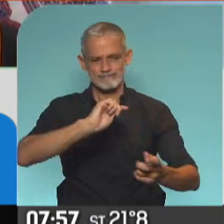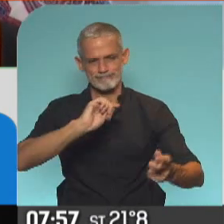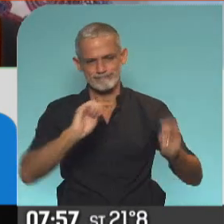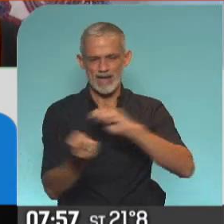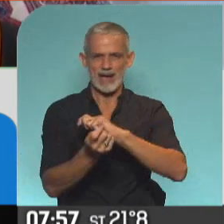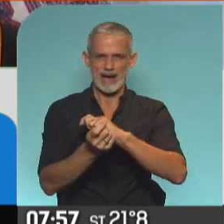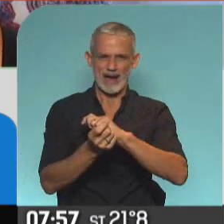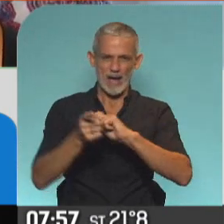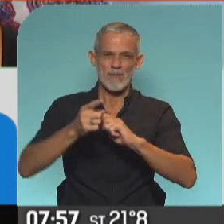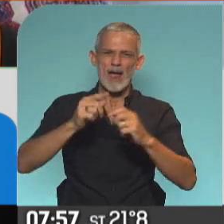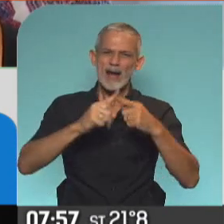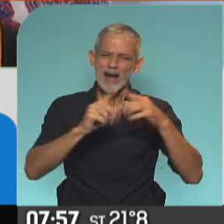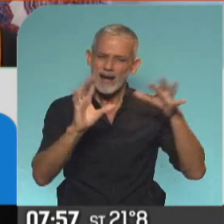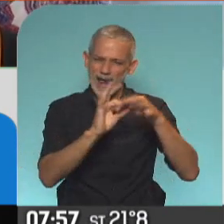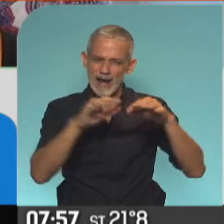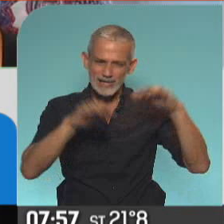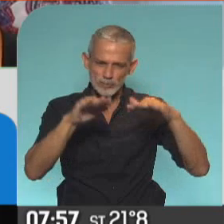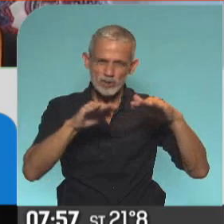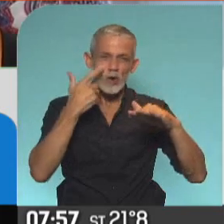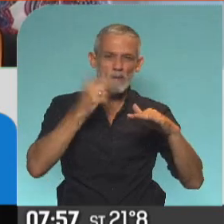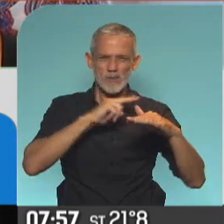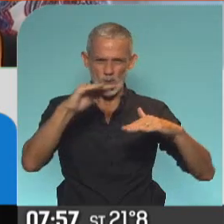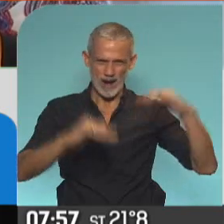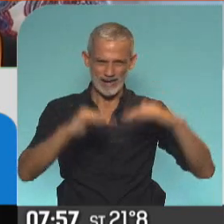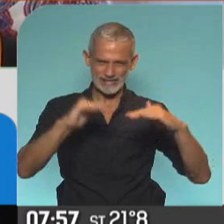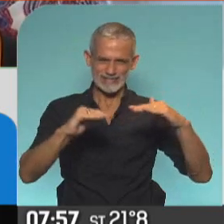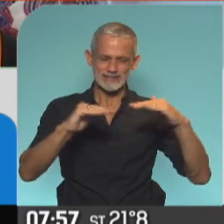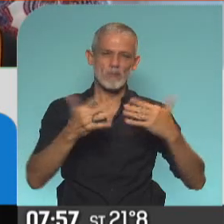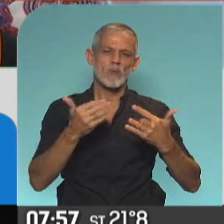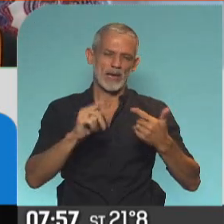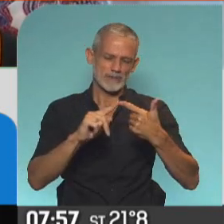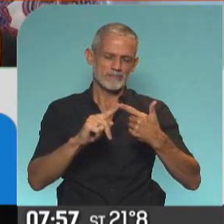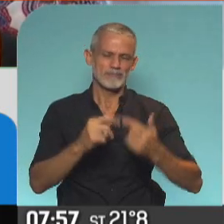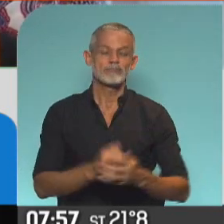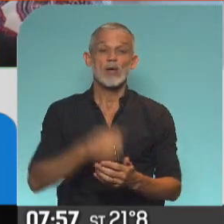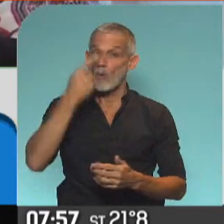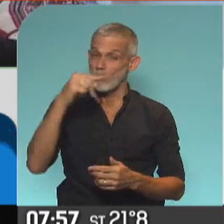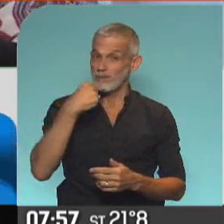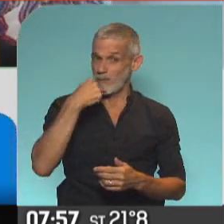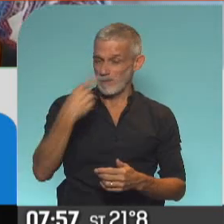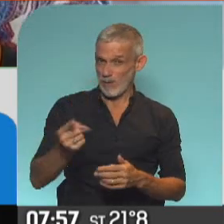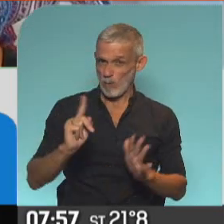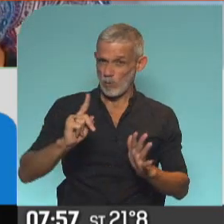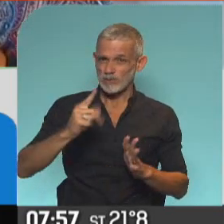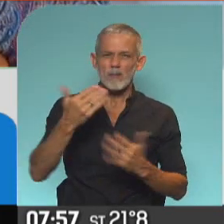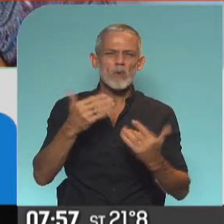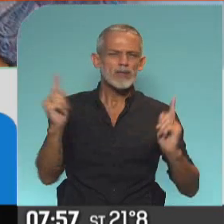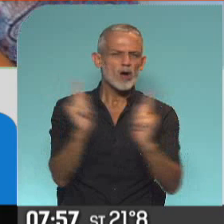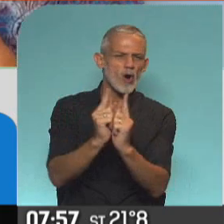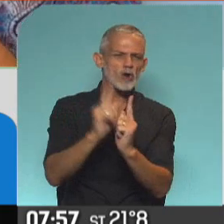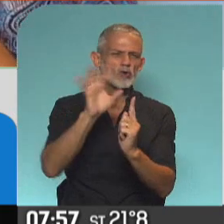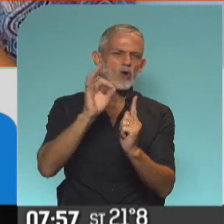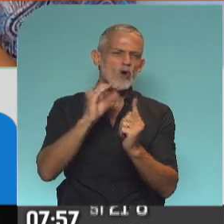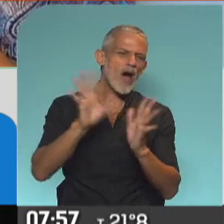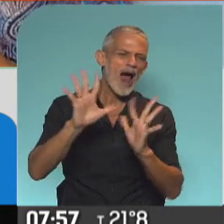transformación de las relaciones entre los géneros. Dora, consultarle por último si nos podría sintetizar o dar